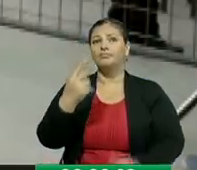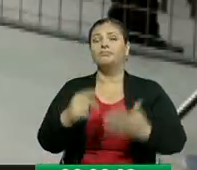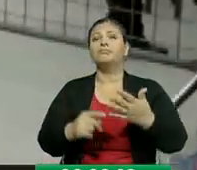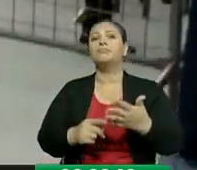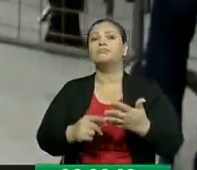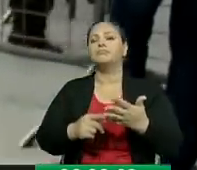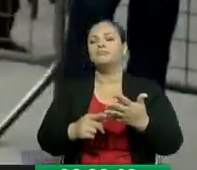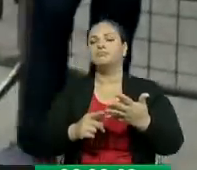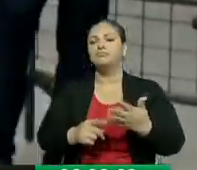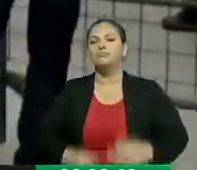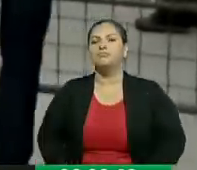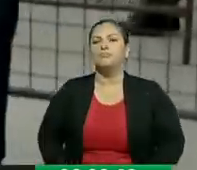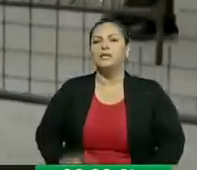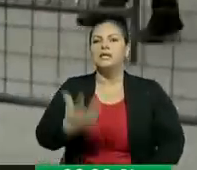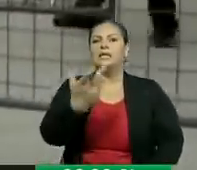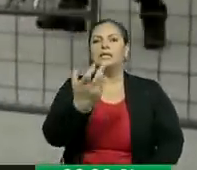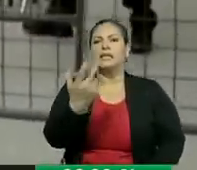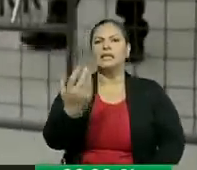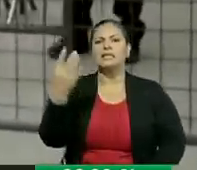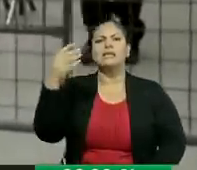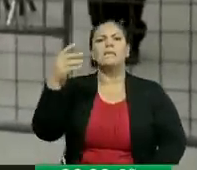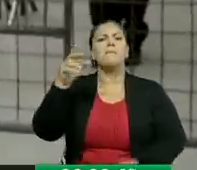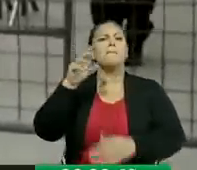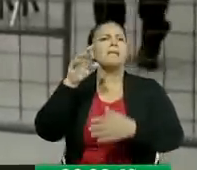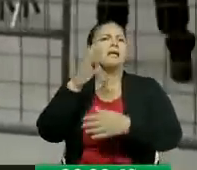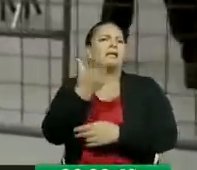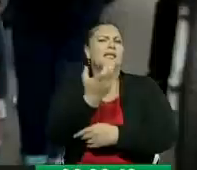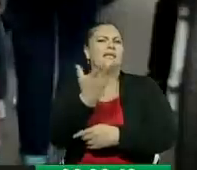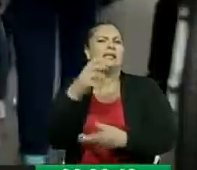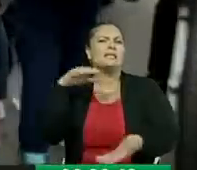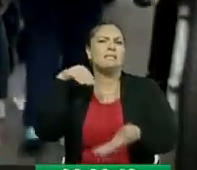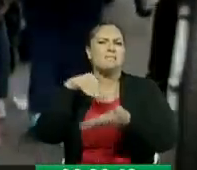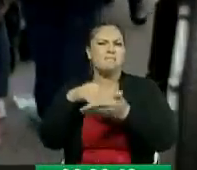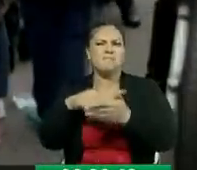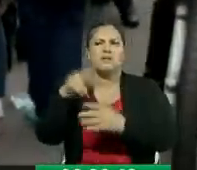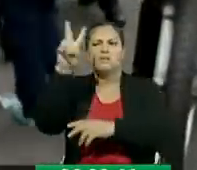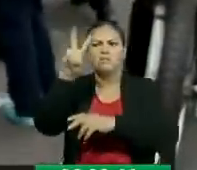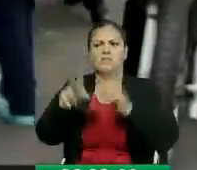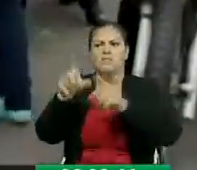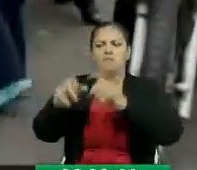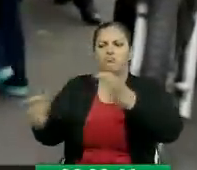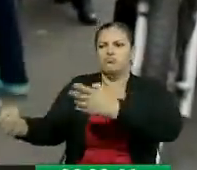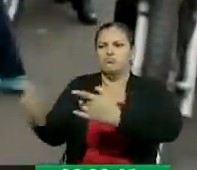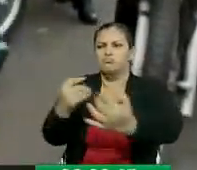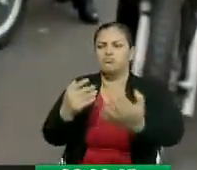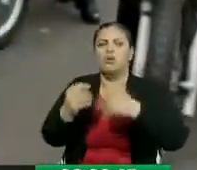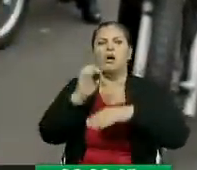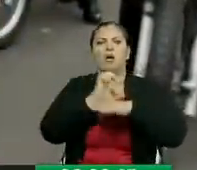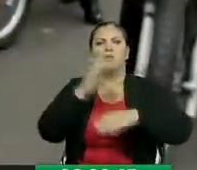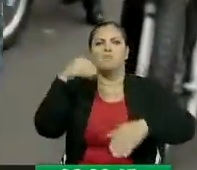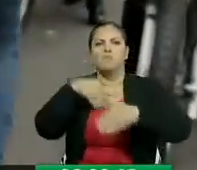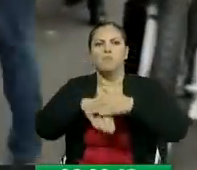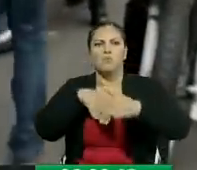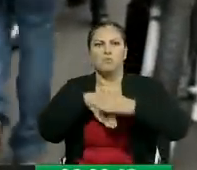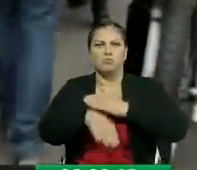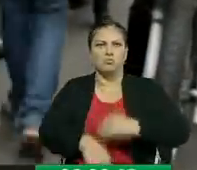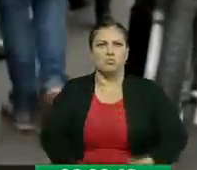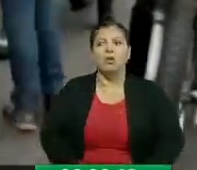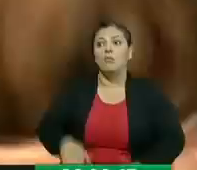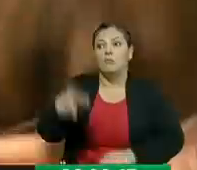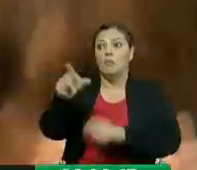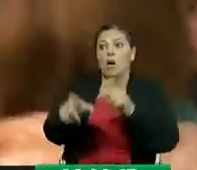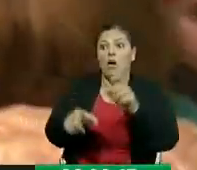norte durante el feriado. La declaratoria de emergencia continúa y la policía migratoria logró la detención de